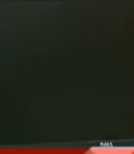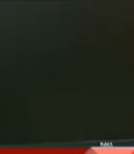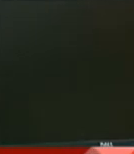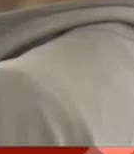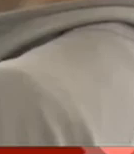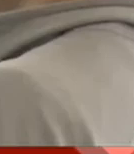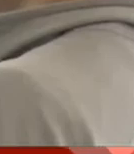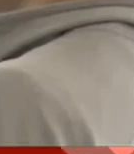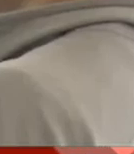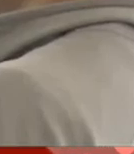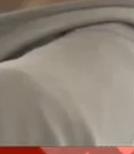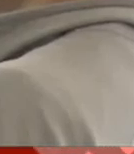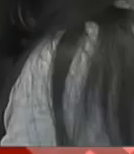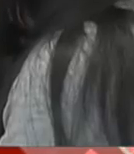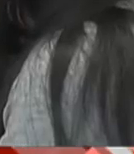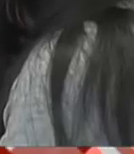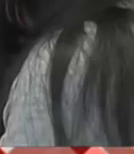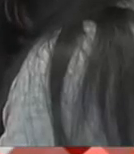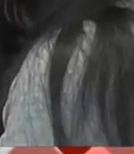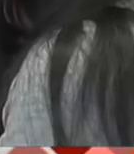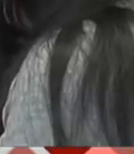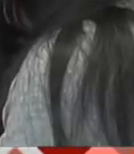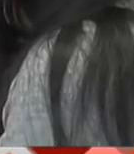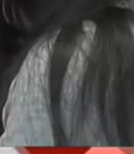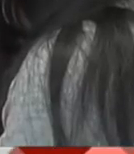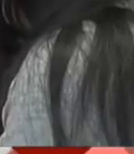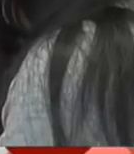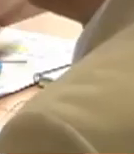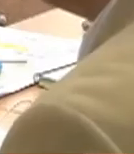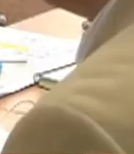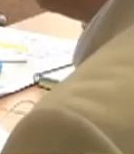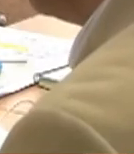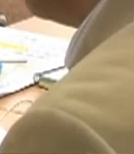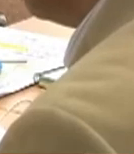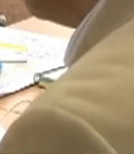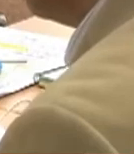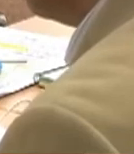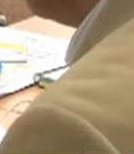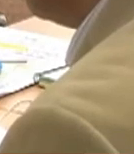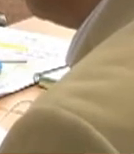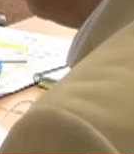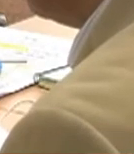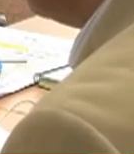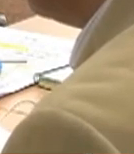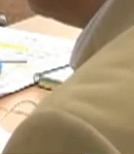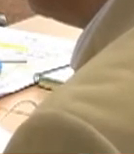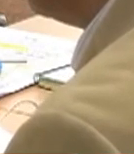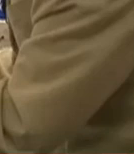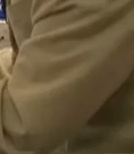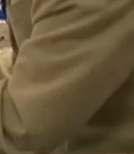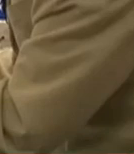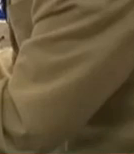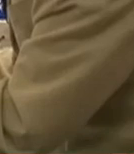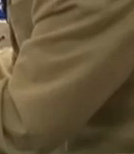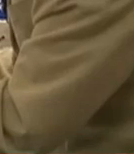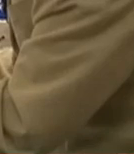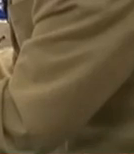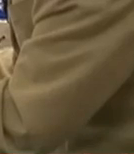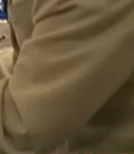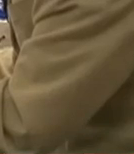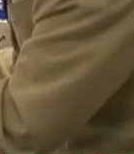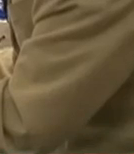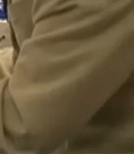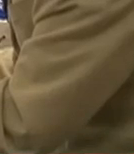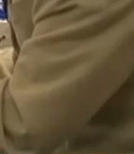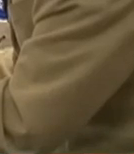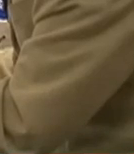las elecciones de los Estados Unidos, sino que ambas empresas recibieron inversiones financiadas directamente desde el Kremlin.